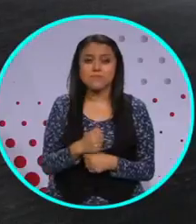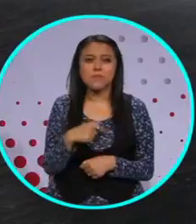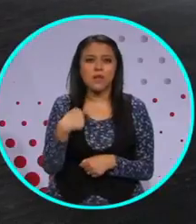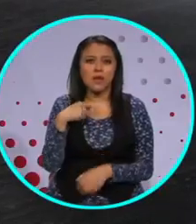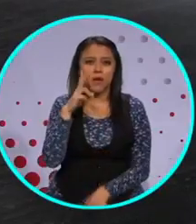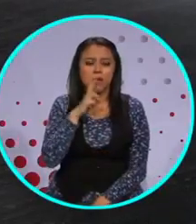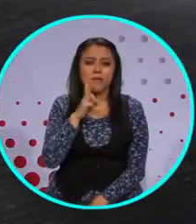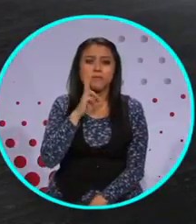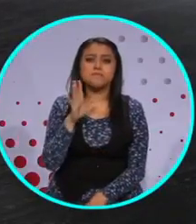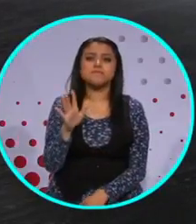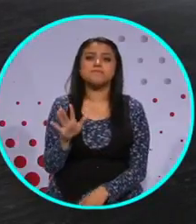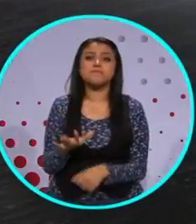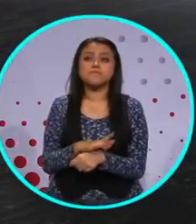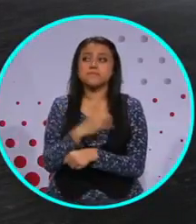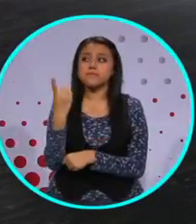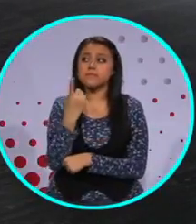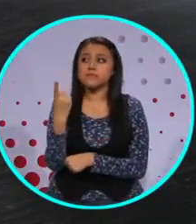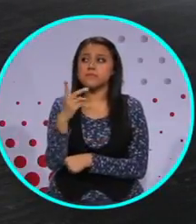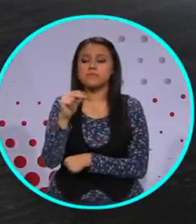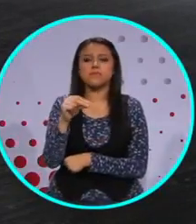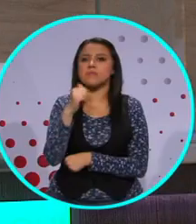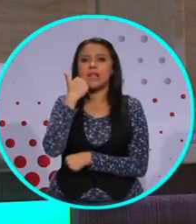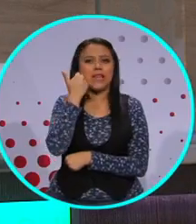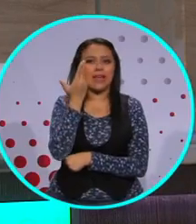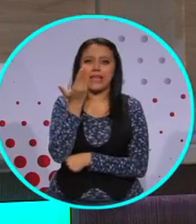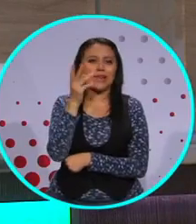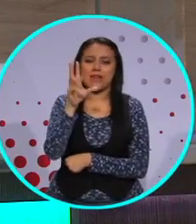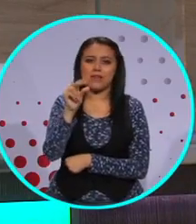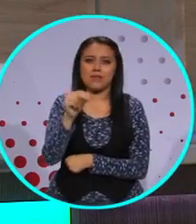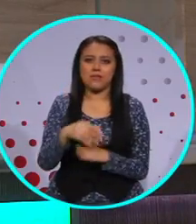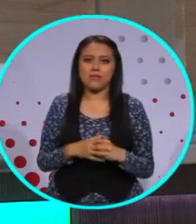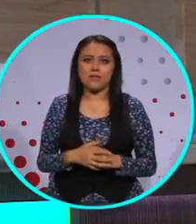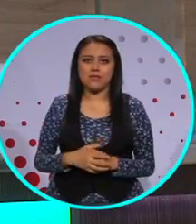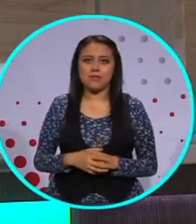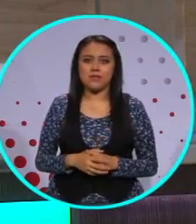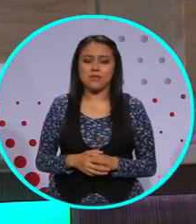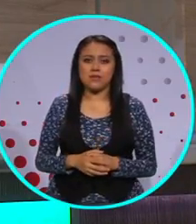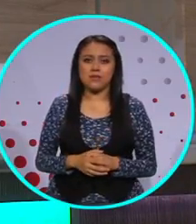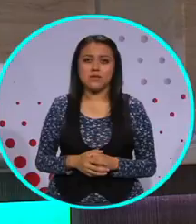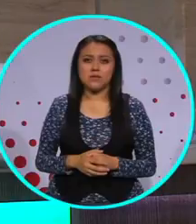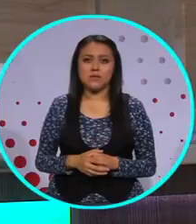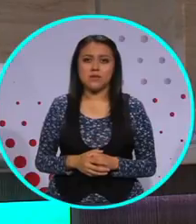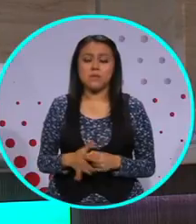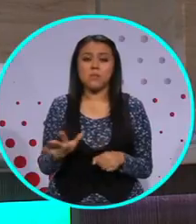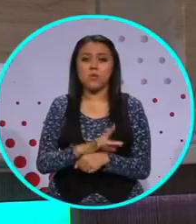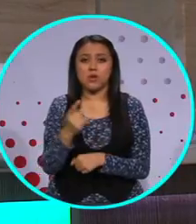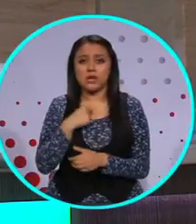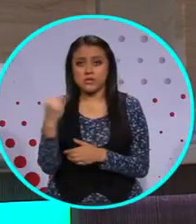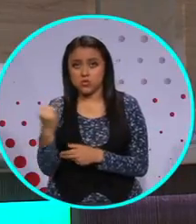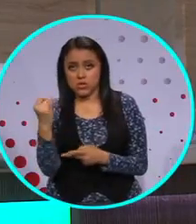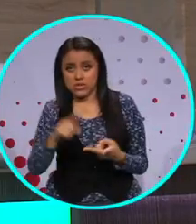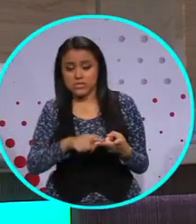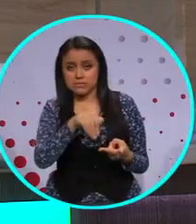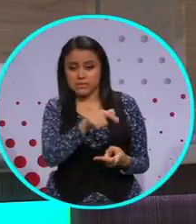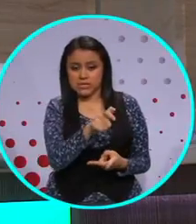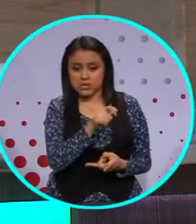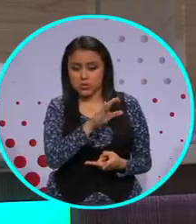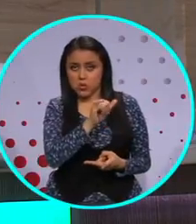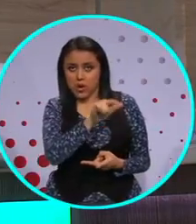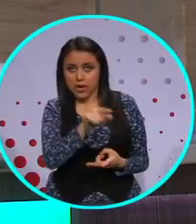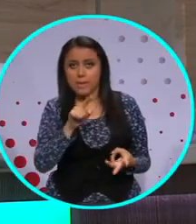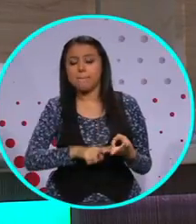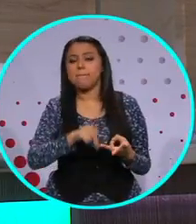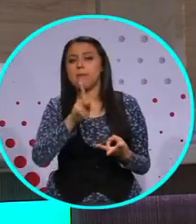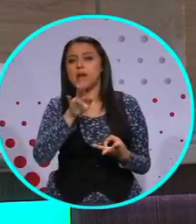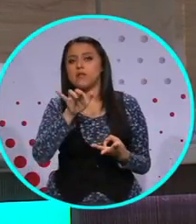llamó la atención porque los estudios nadie requería lado nadie nadie quería reportar por arriba hicieron en insurgentes mis cuatro entonces se crucen patriotismo